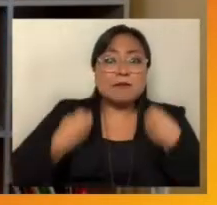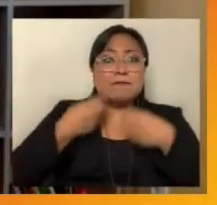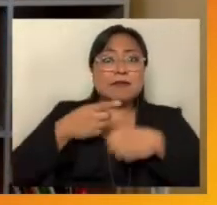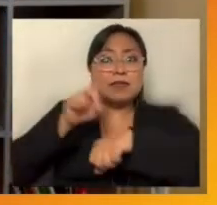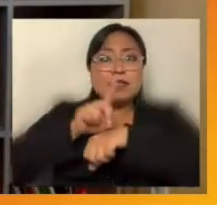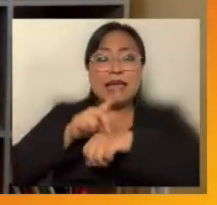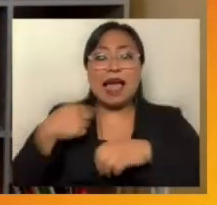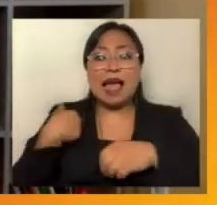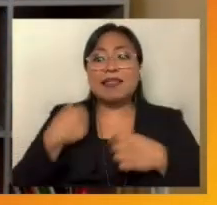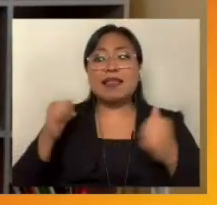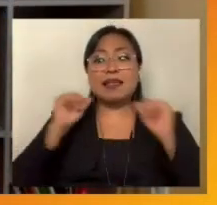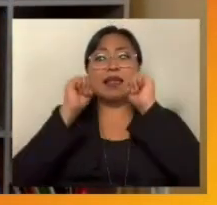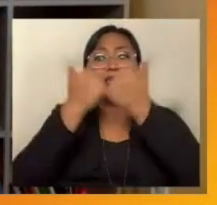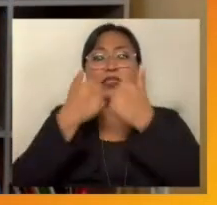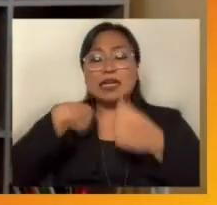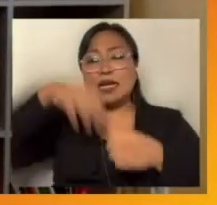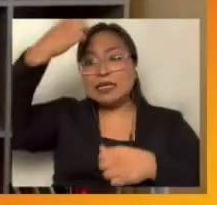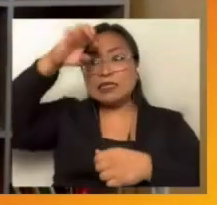ONG.